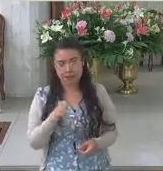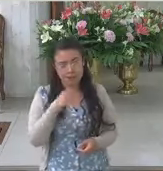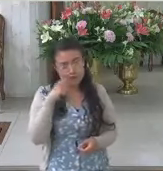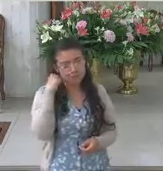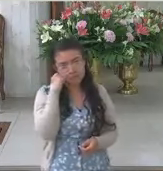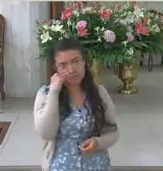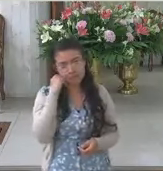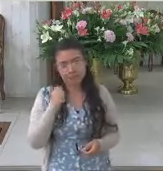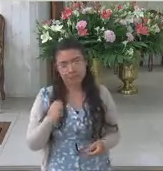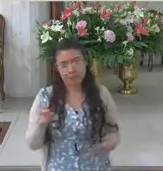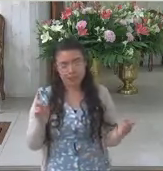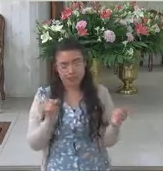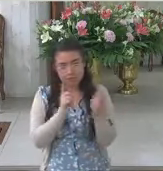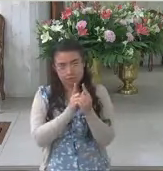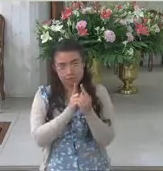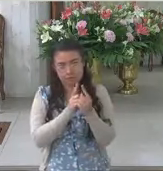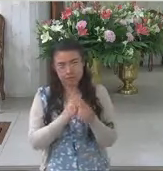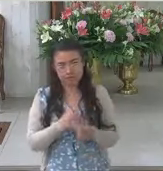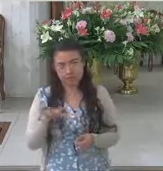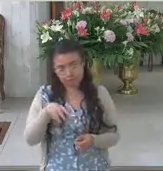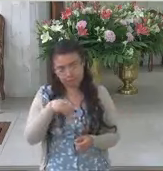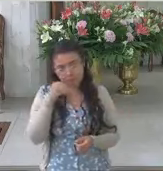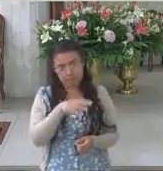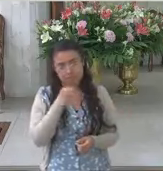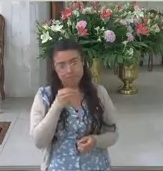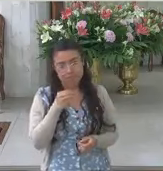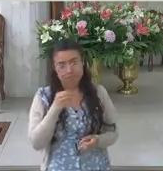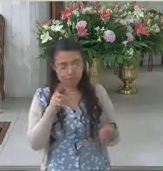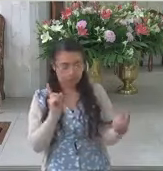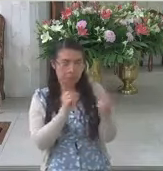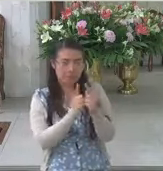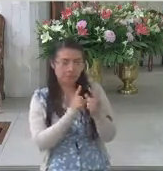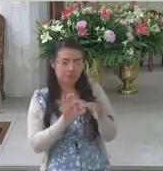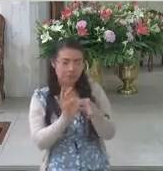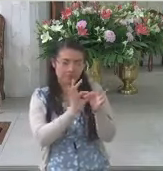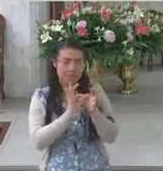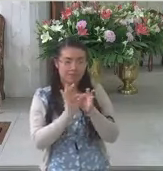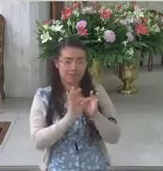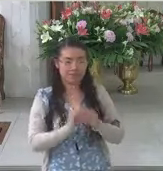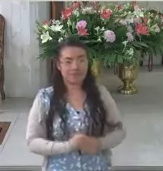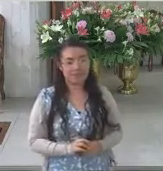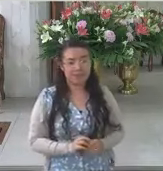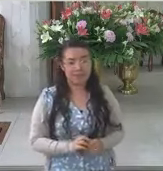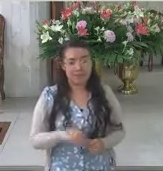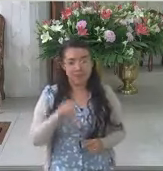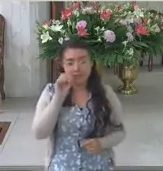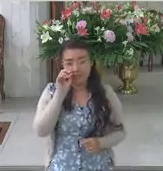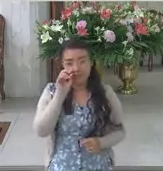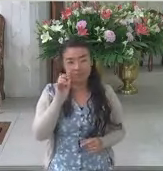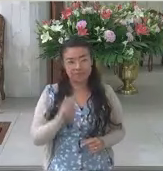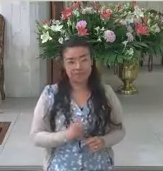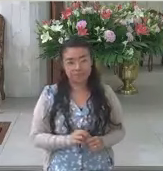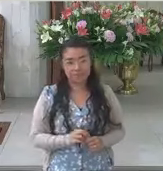esperamos un día oír estas palabras bien